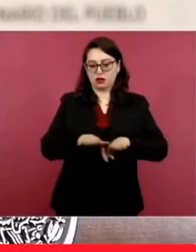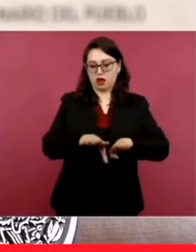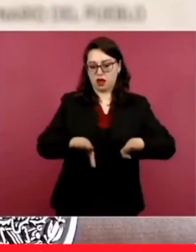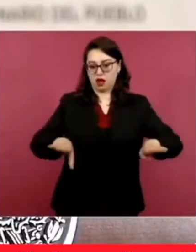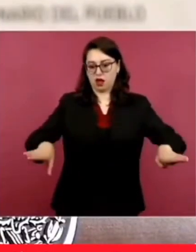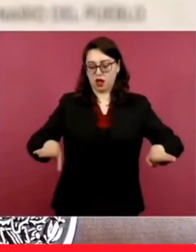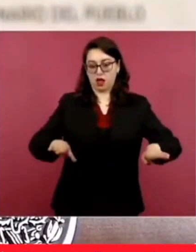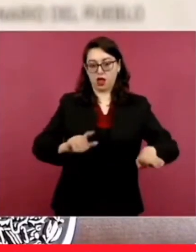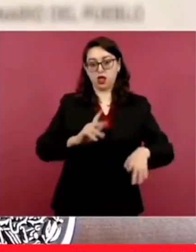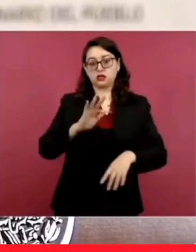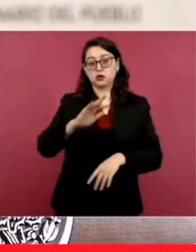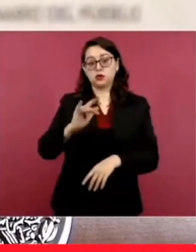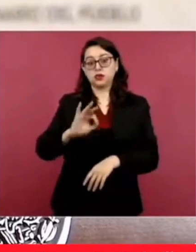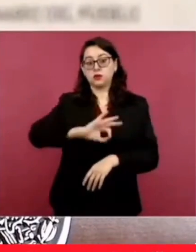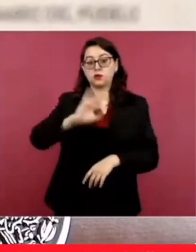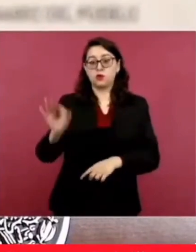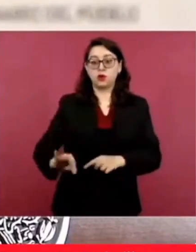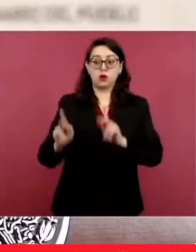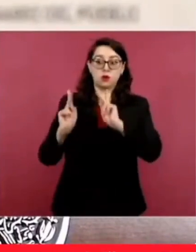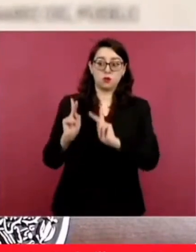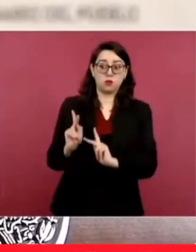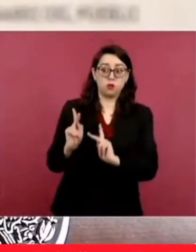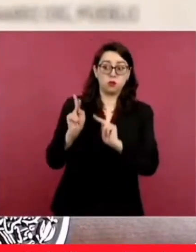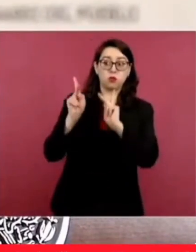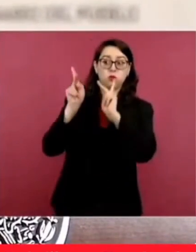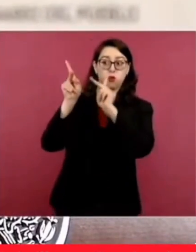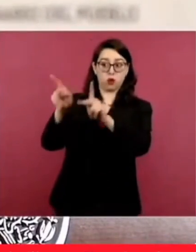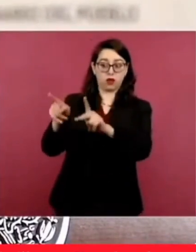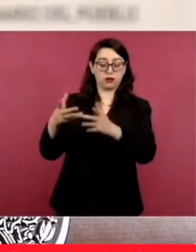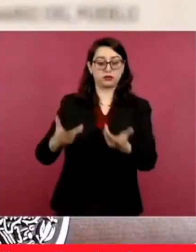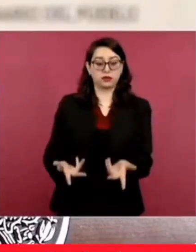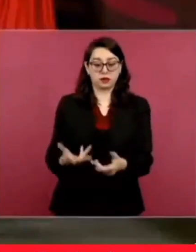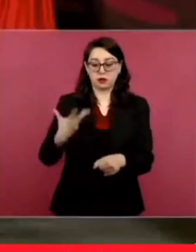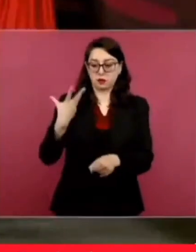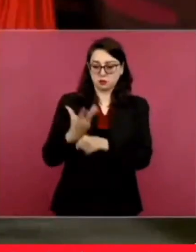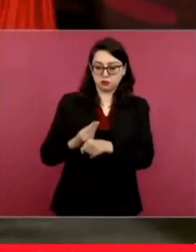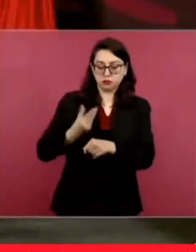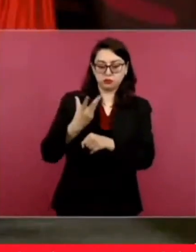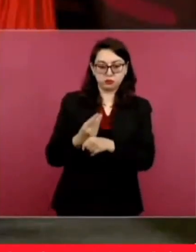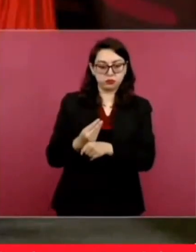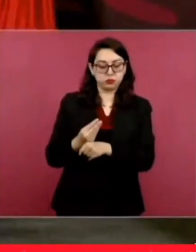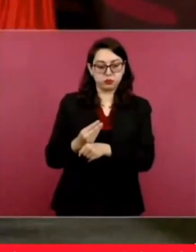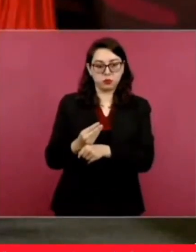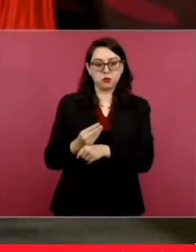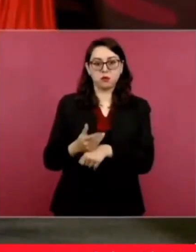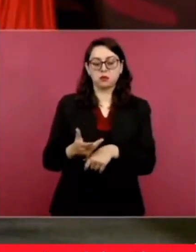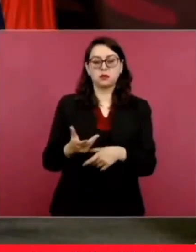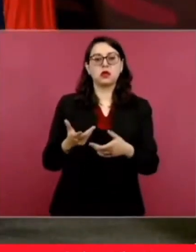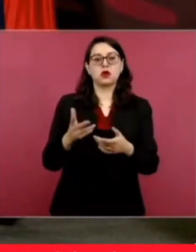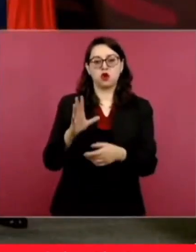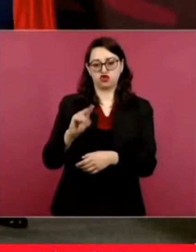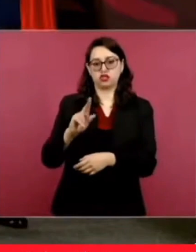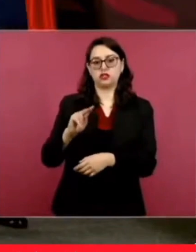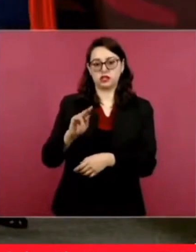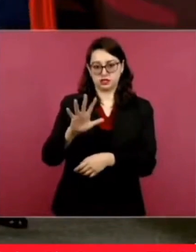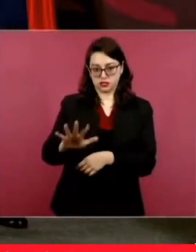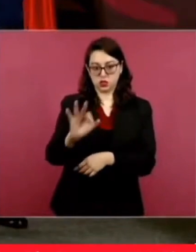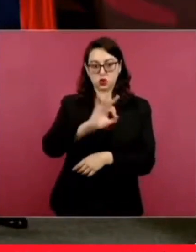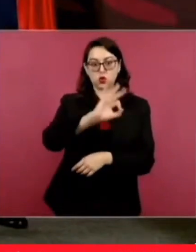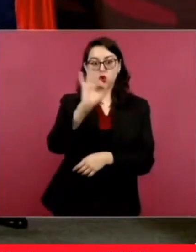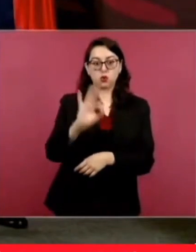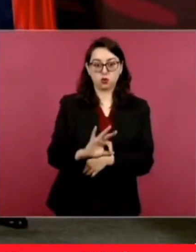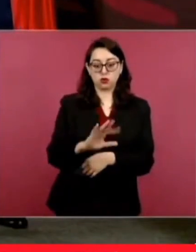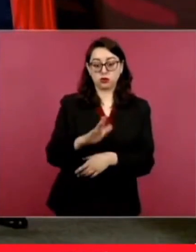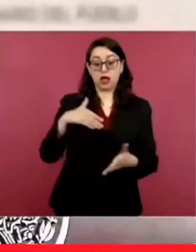terraplenes, estructuras urbanas y toda la rehabilitación de caminos, llevamos un avance de 85.5%. La estación de